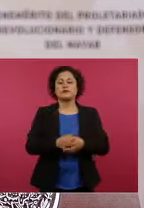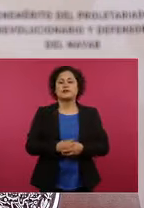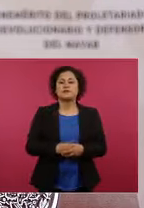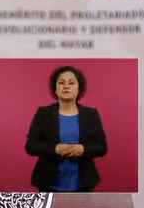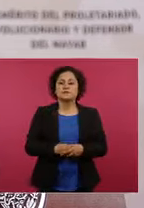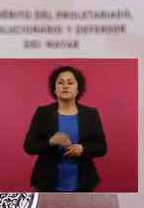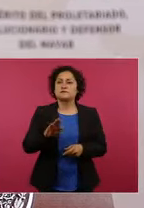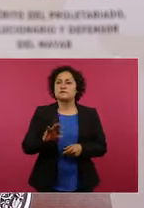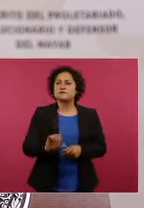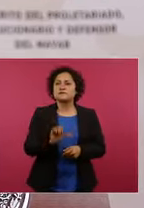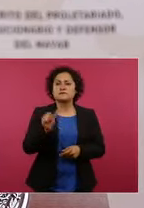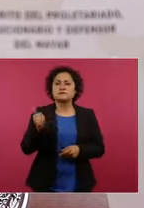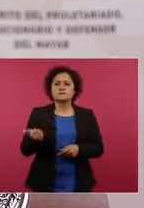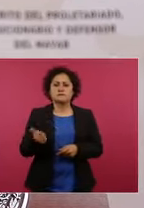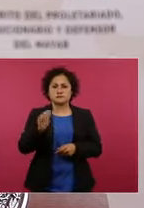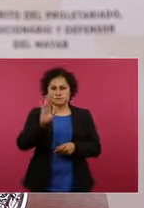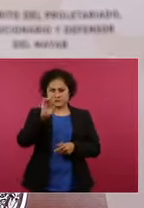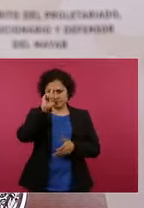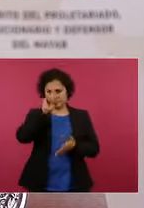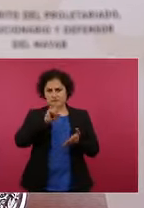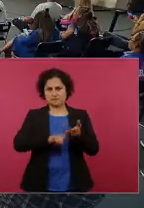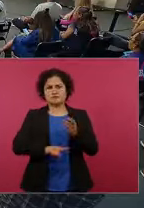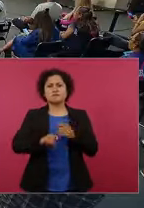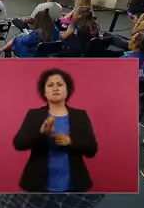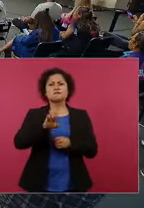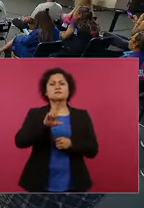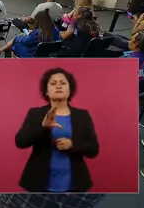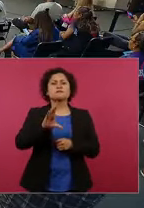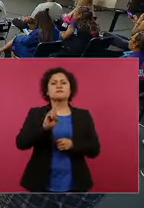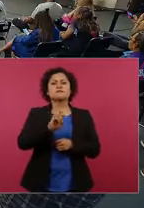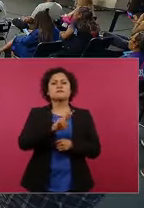Y había otro, creo que se llamaba El Correo,